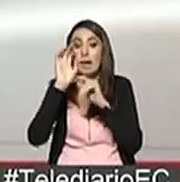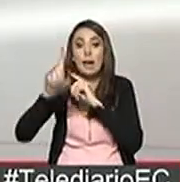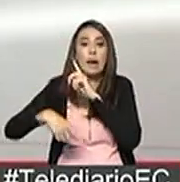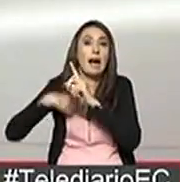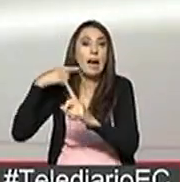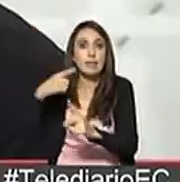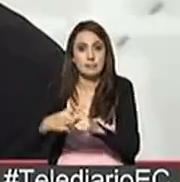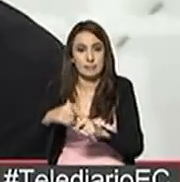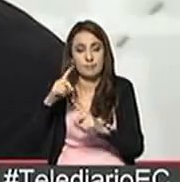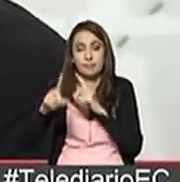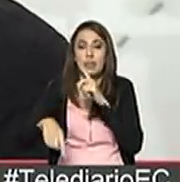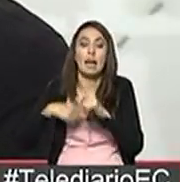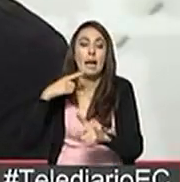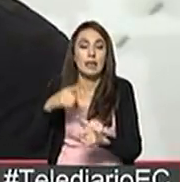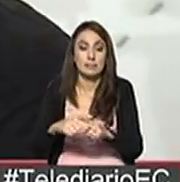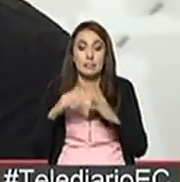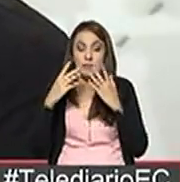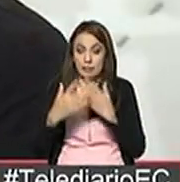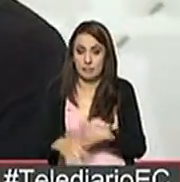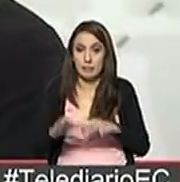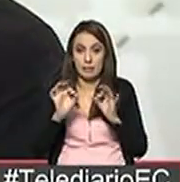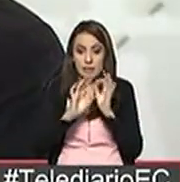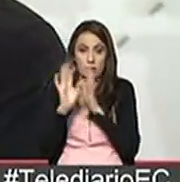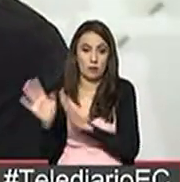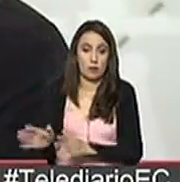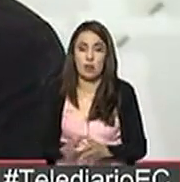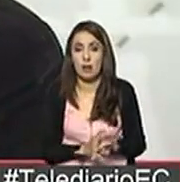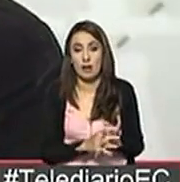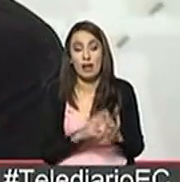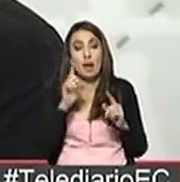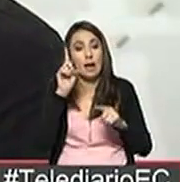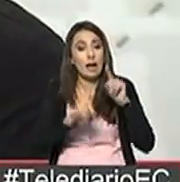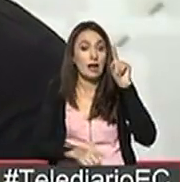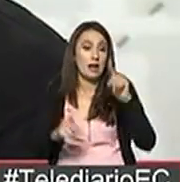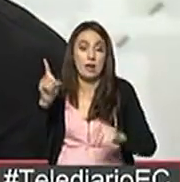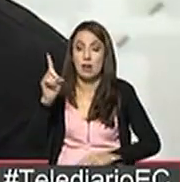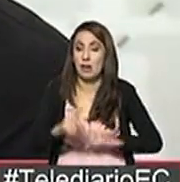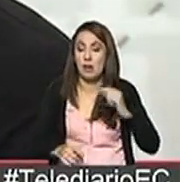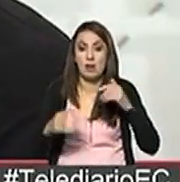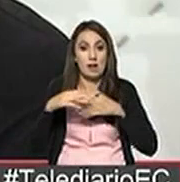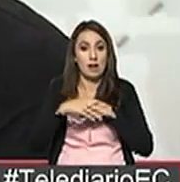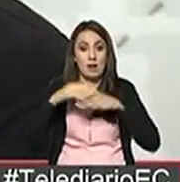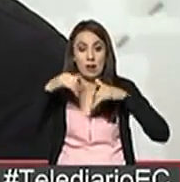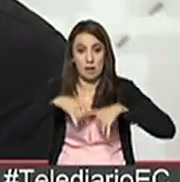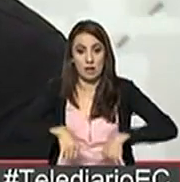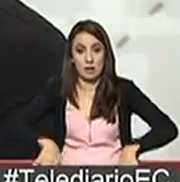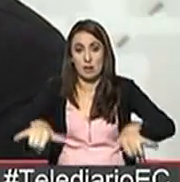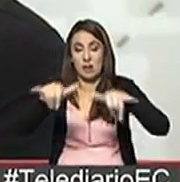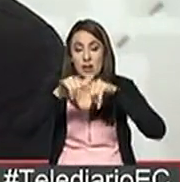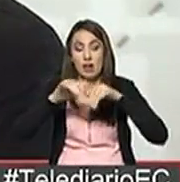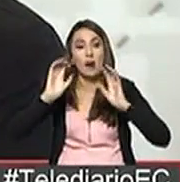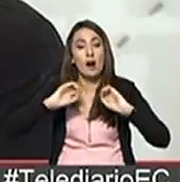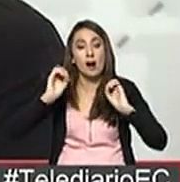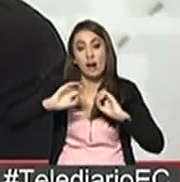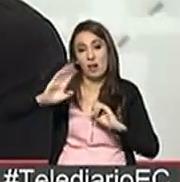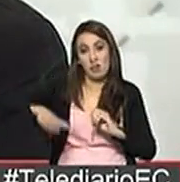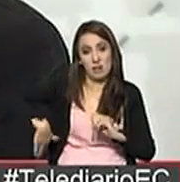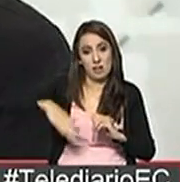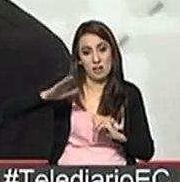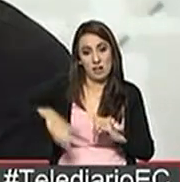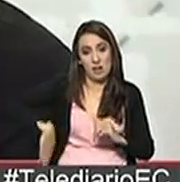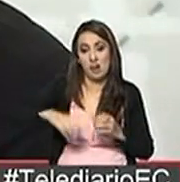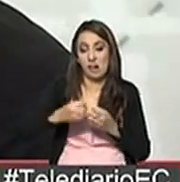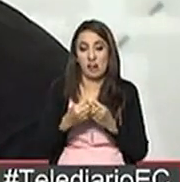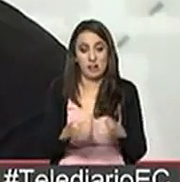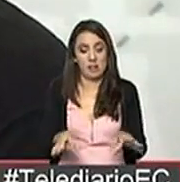ese sin sello. Sin tener esto. Entonces, por un lado, ha pasado mucho que nosotros hemos incurrido en retrasos o de plano hemos